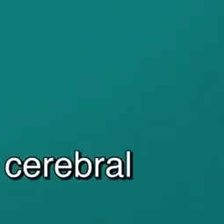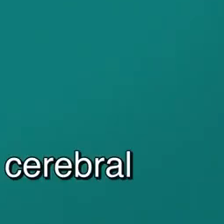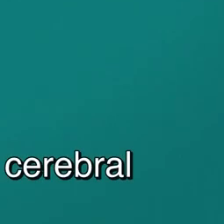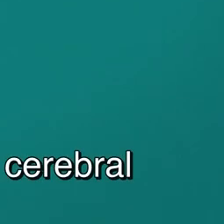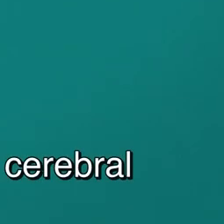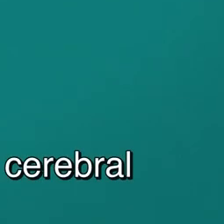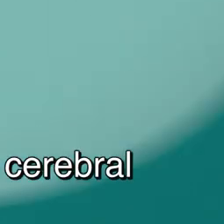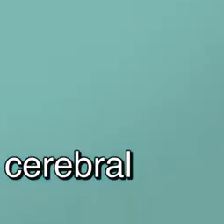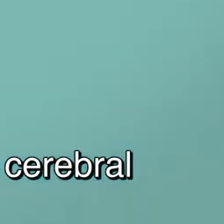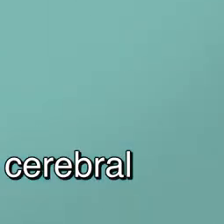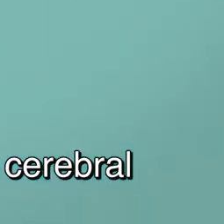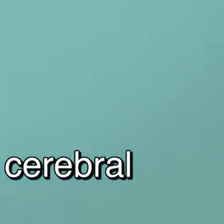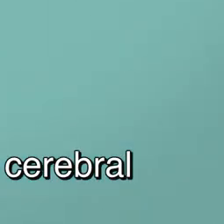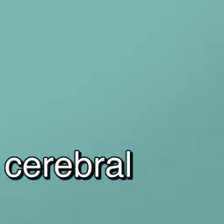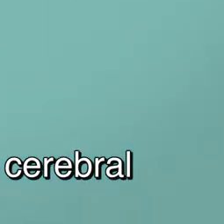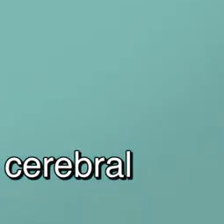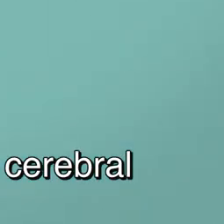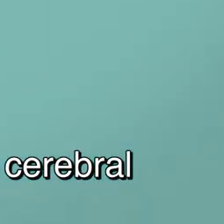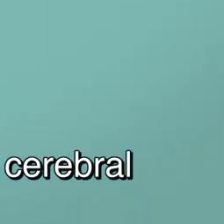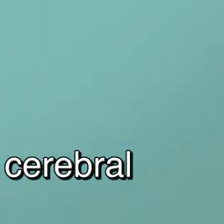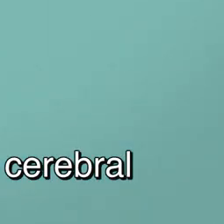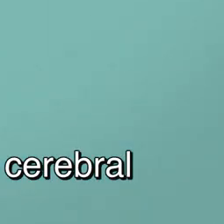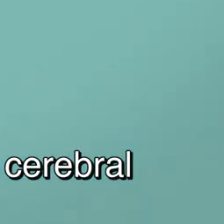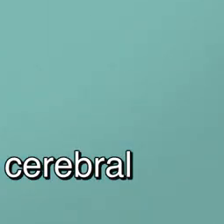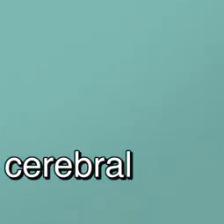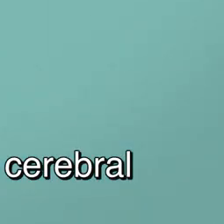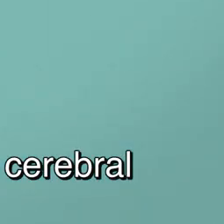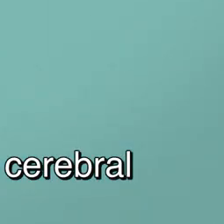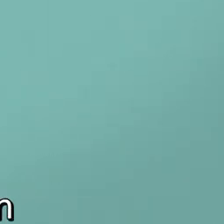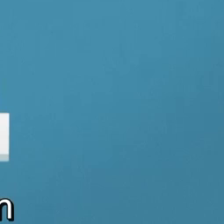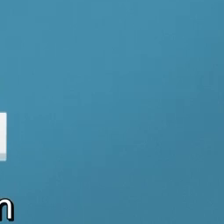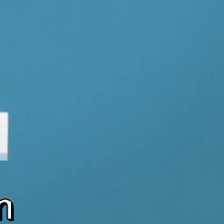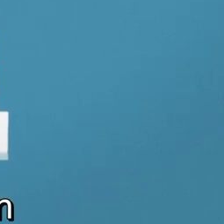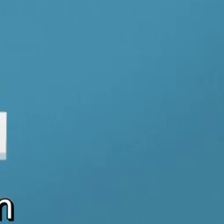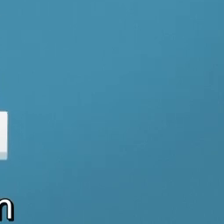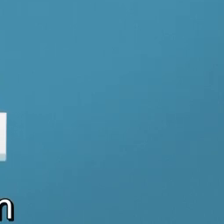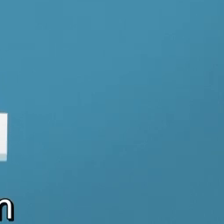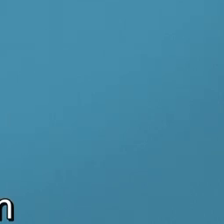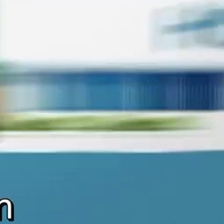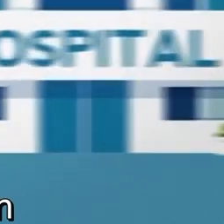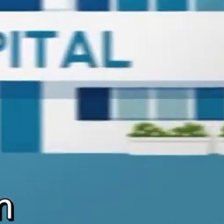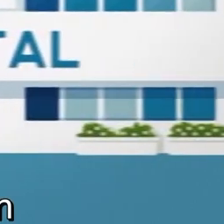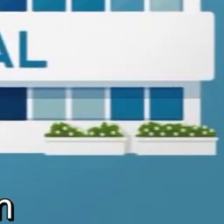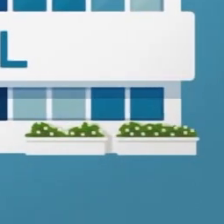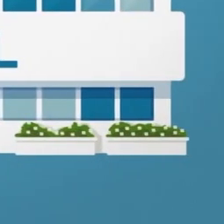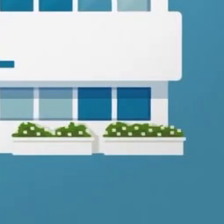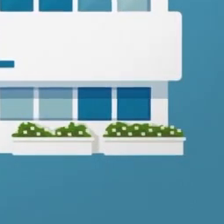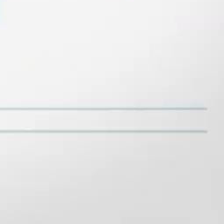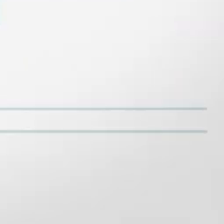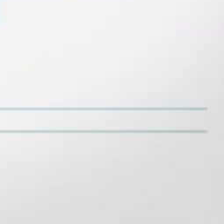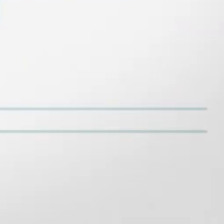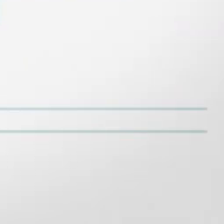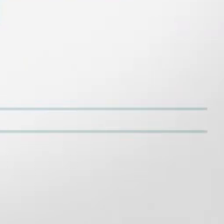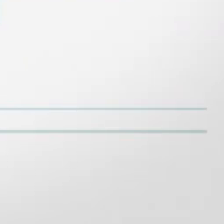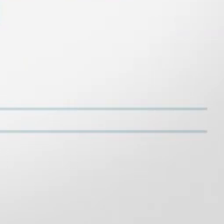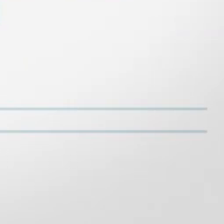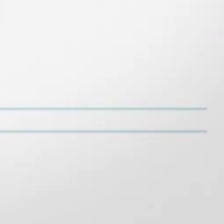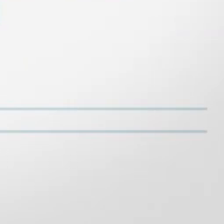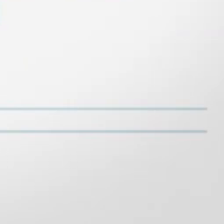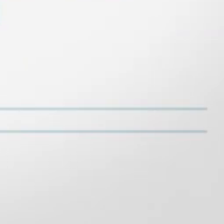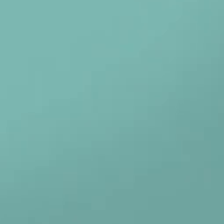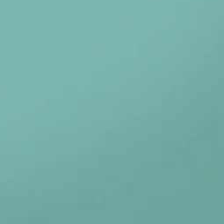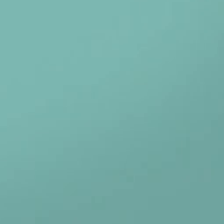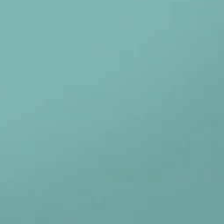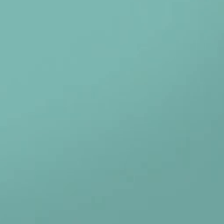más rápido se pueda restablecer el flujo cerebral en un infarto cerebral isquémico, hay mayor probabilidad de recuperación. Por eso las primeras